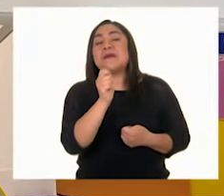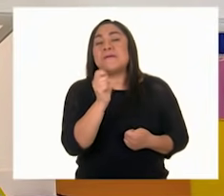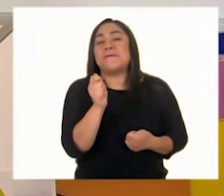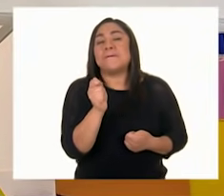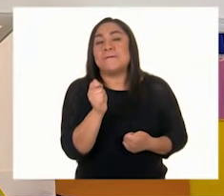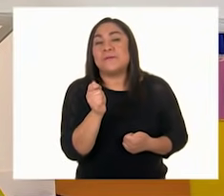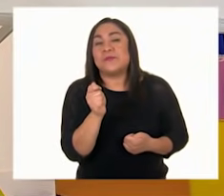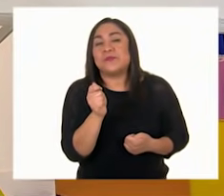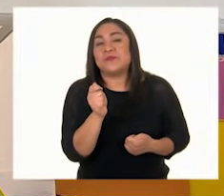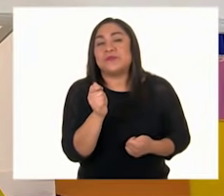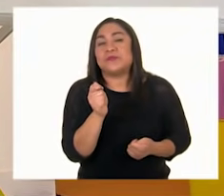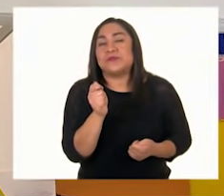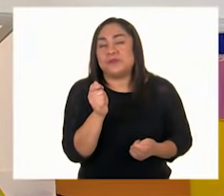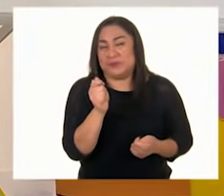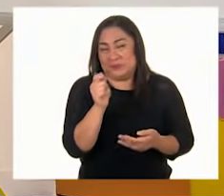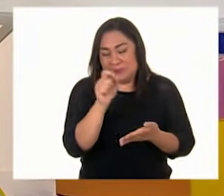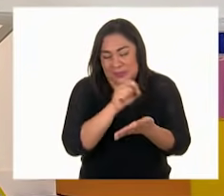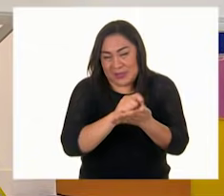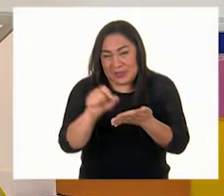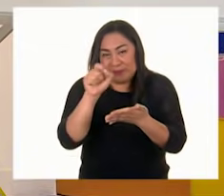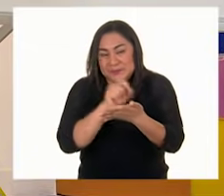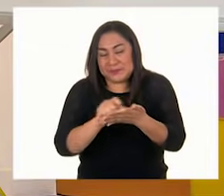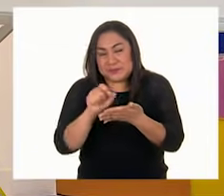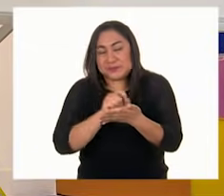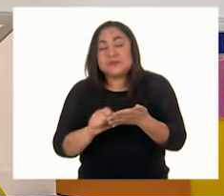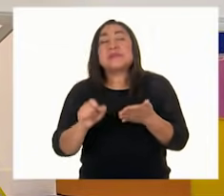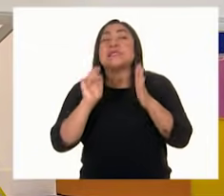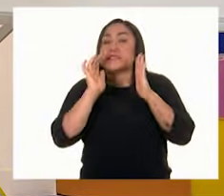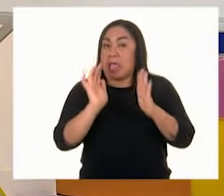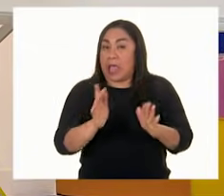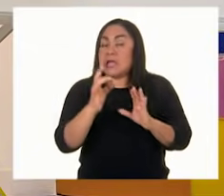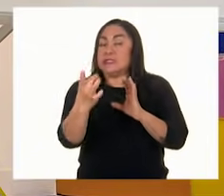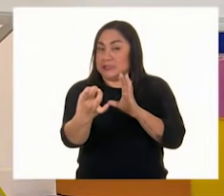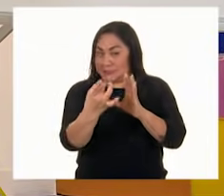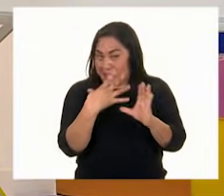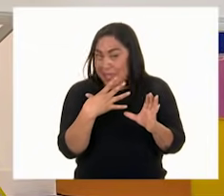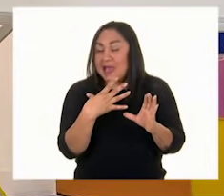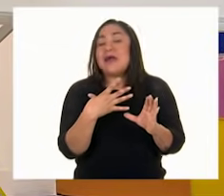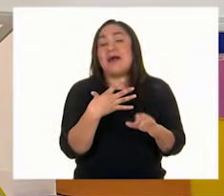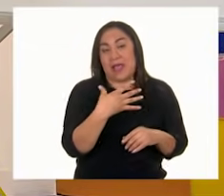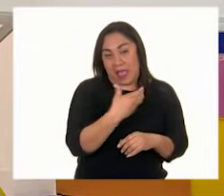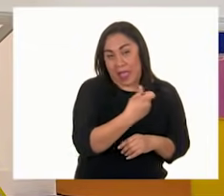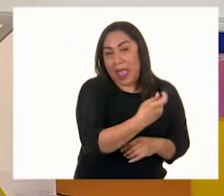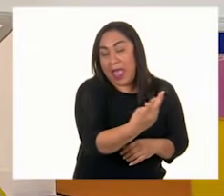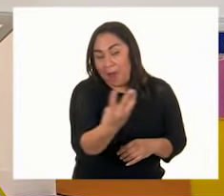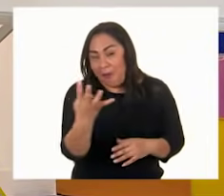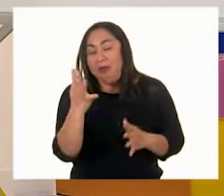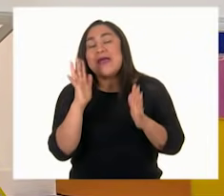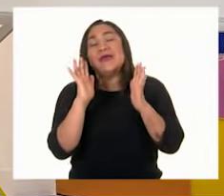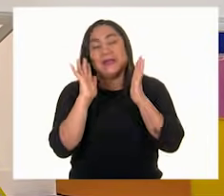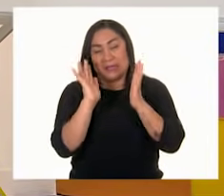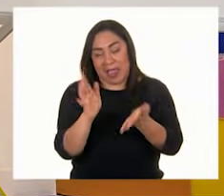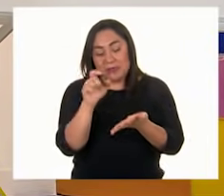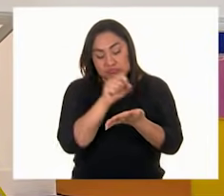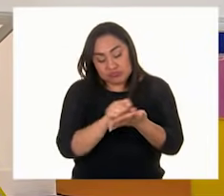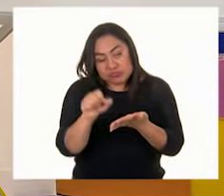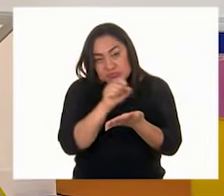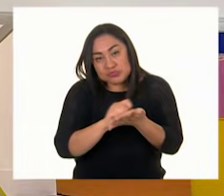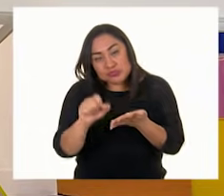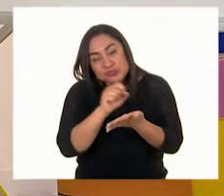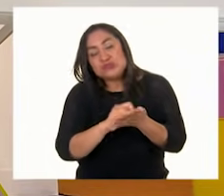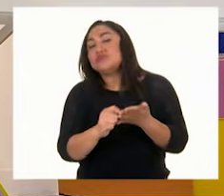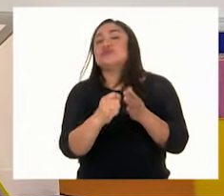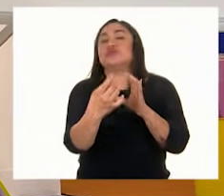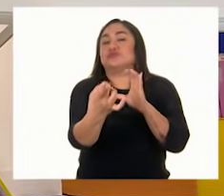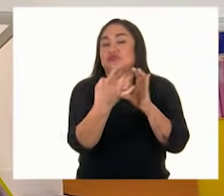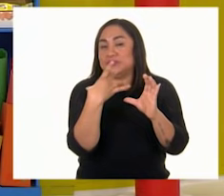de estas, de este escrito, ya nos lo habían mandado. Algunos ya lo habían escrito, nos lo habían